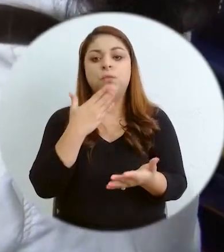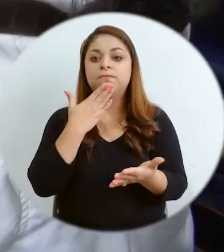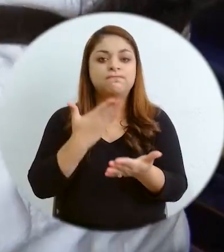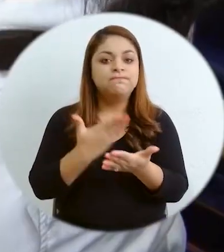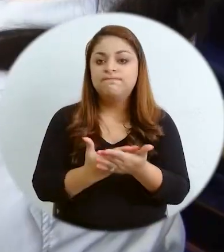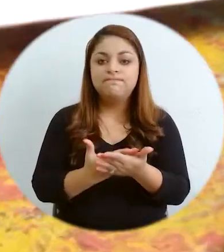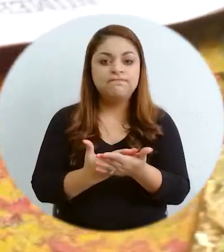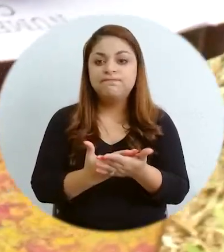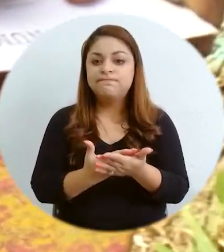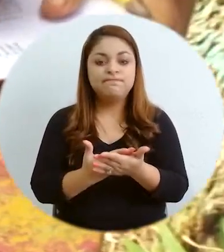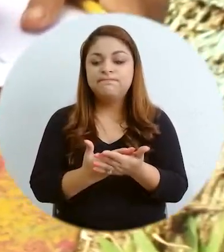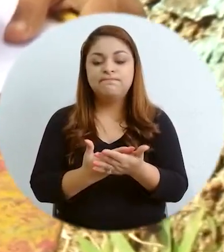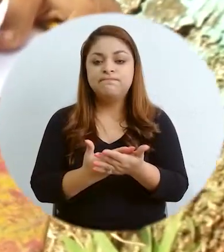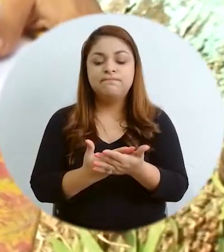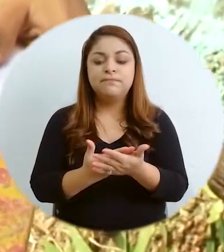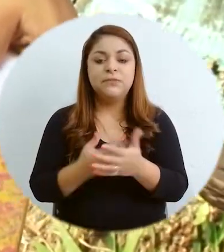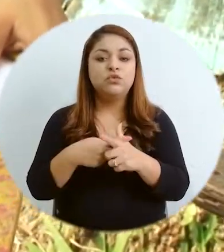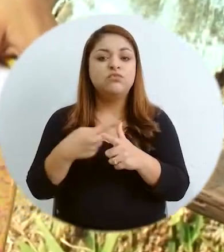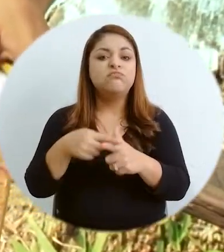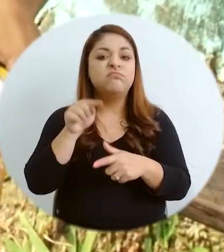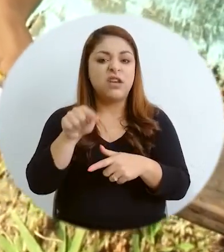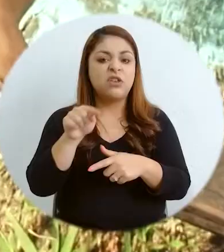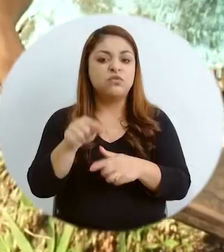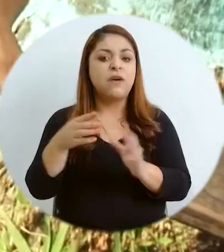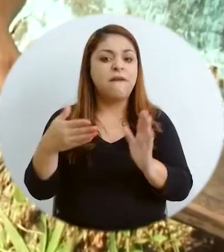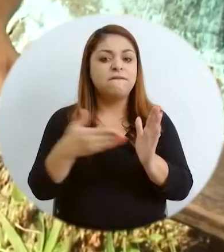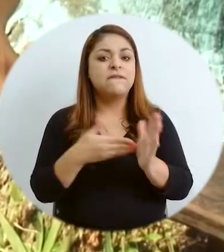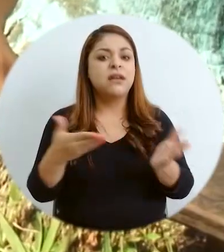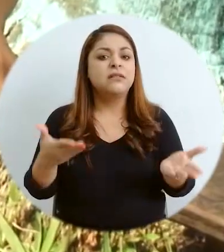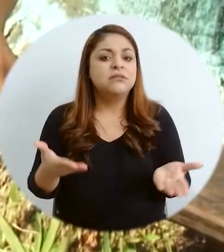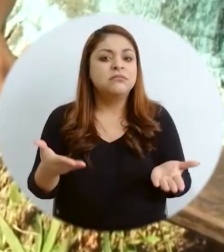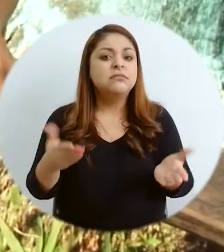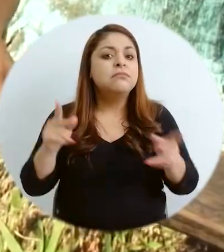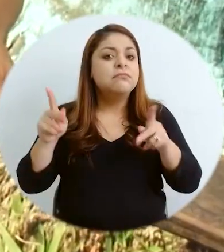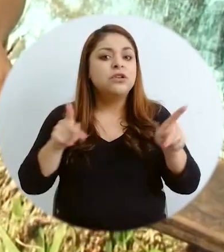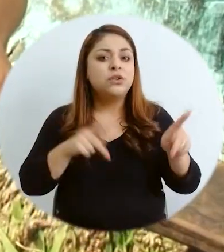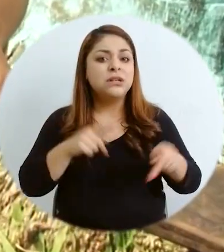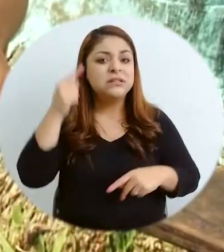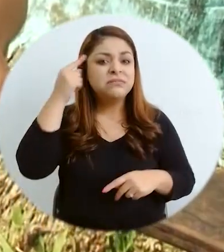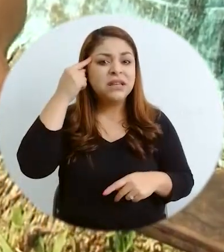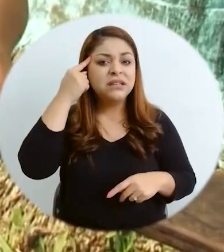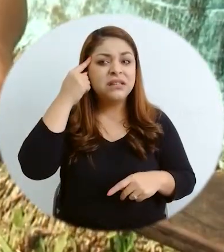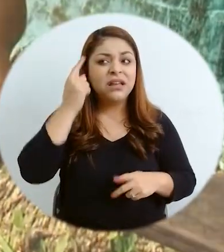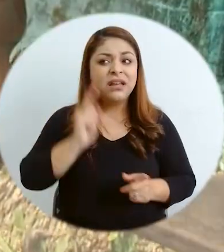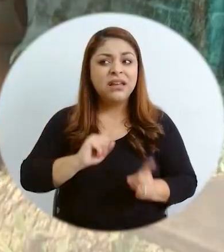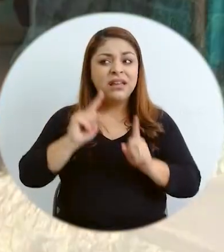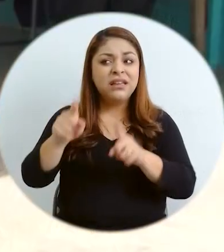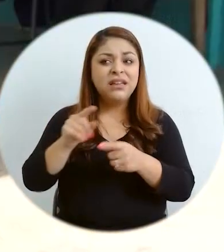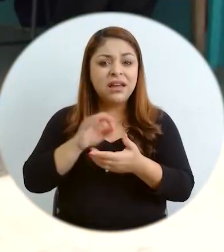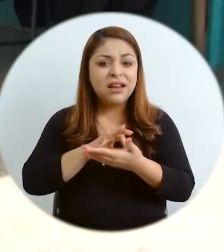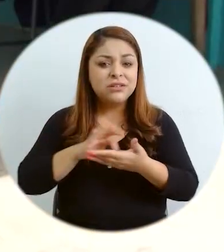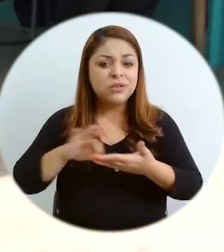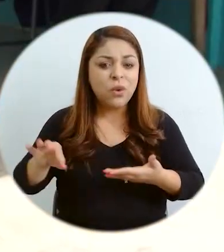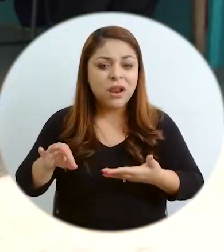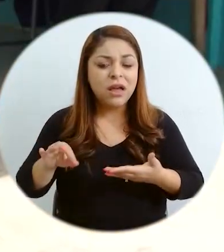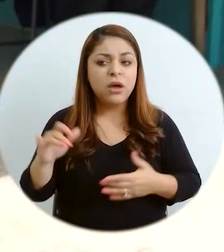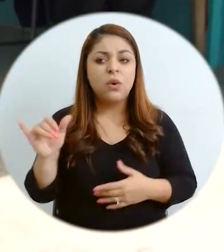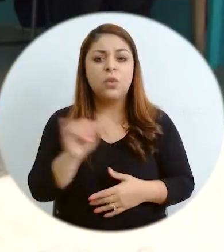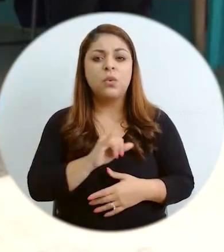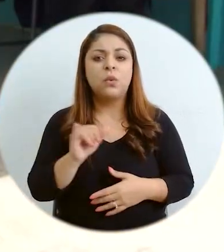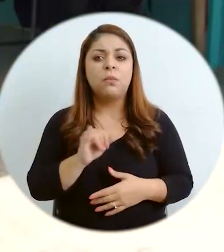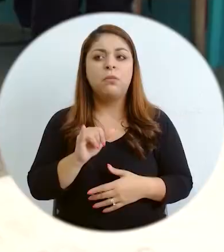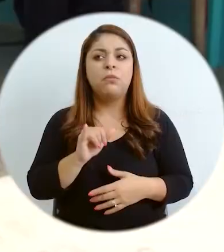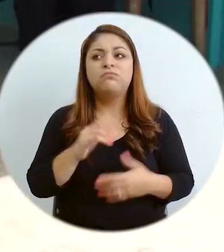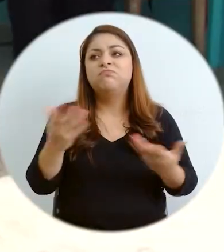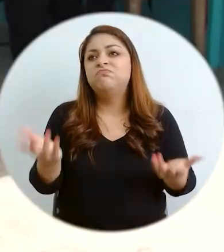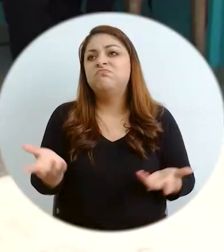tan fructífero y eso ha hecho que la gente piense que venir a la escuela es solamente